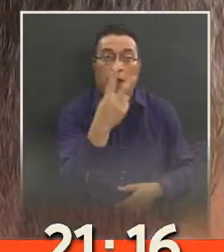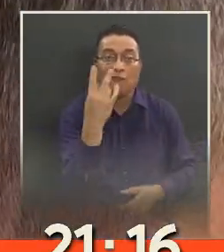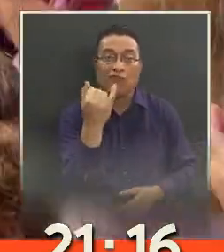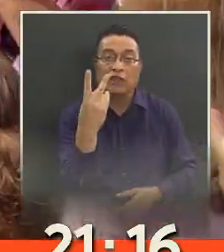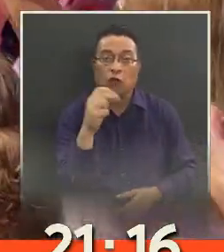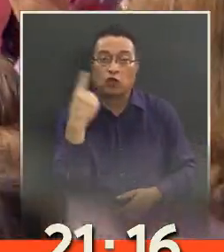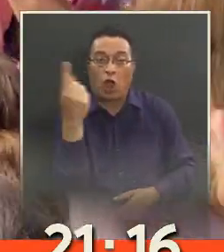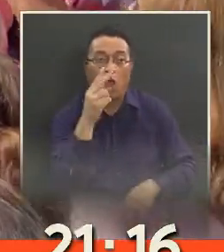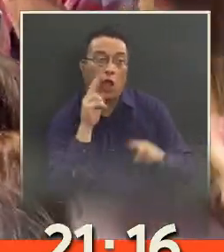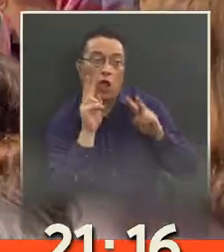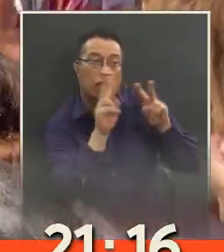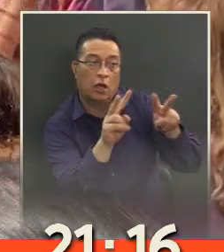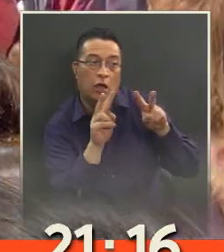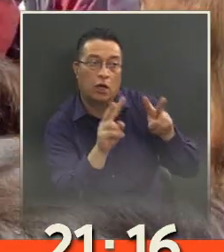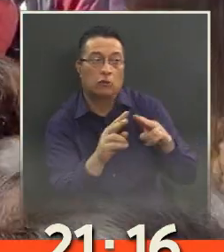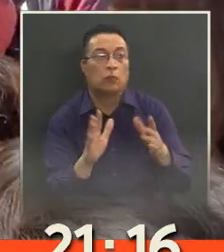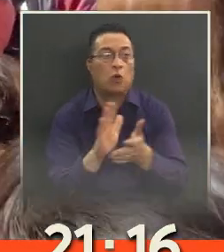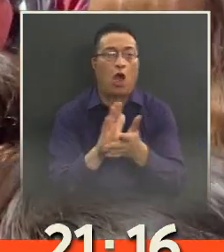ellos.